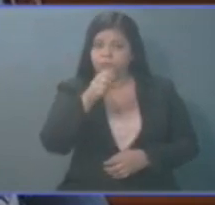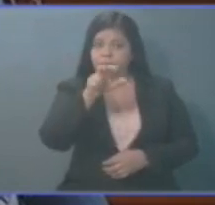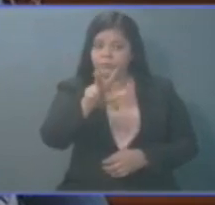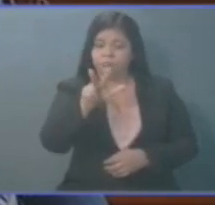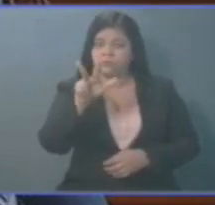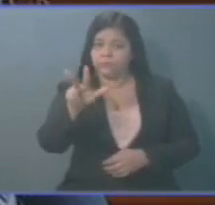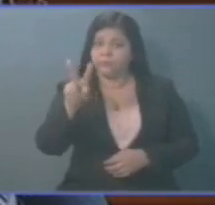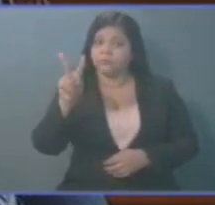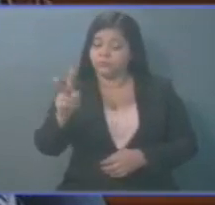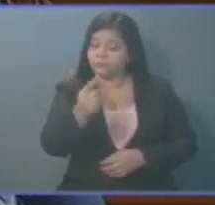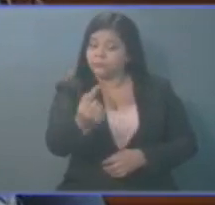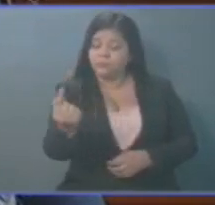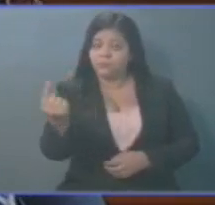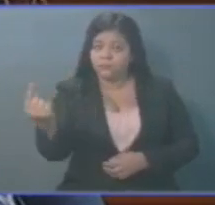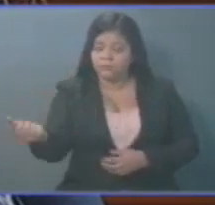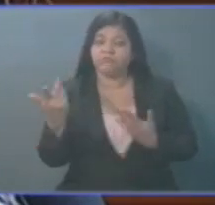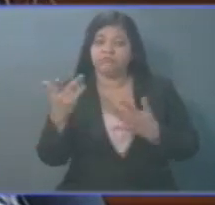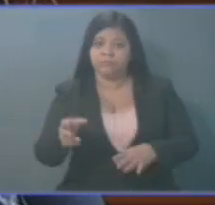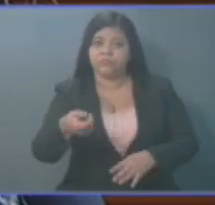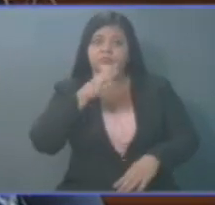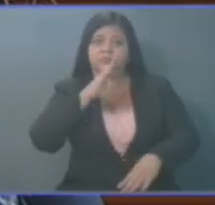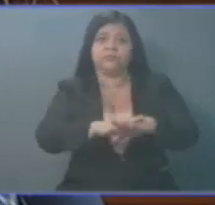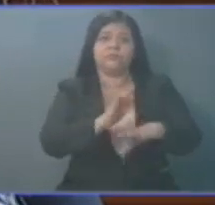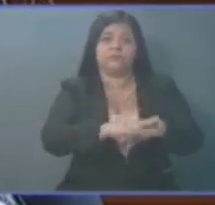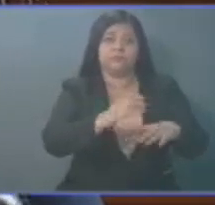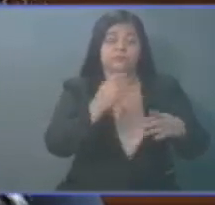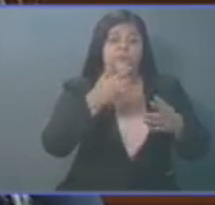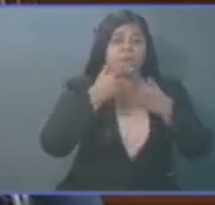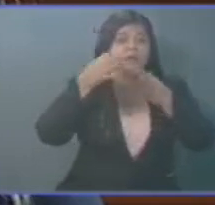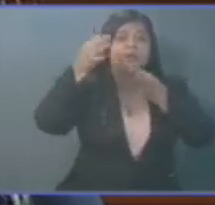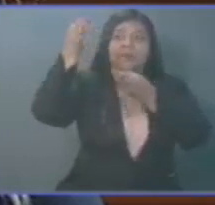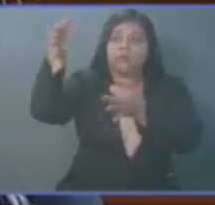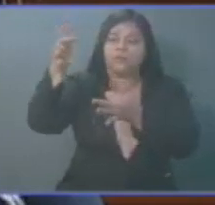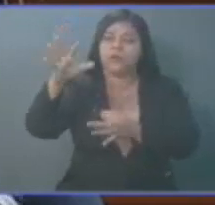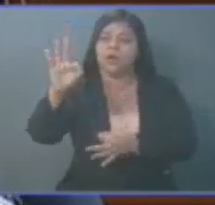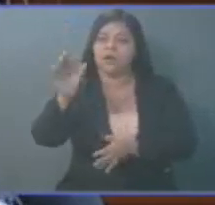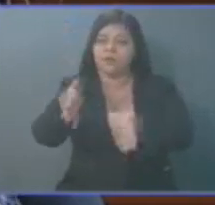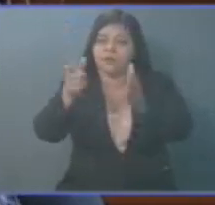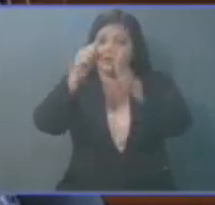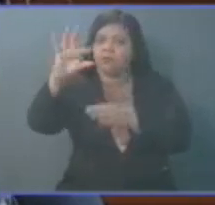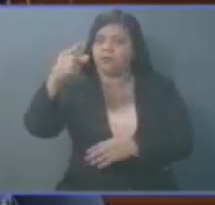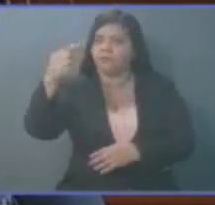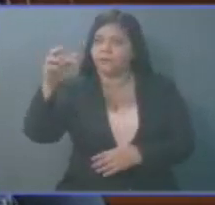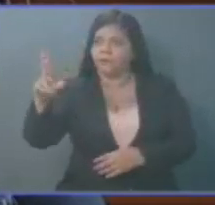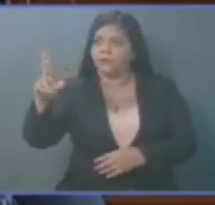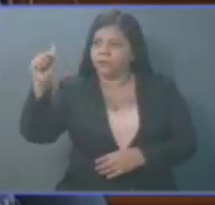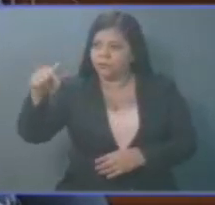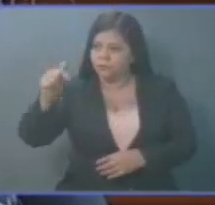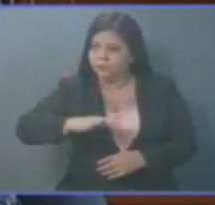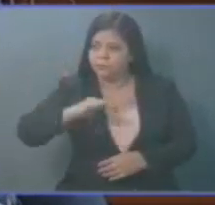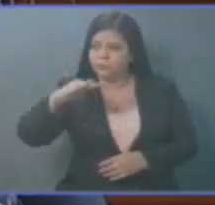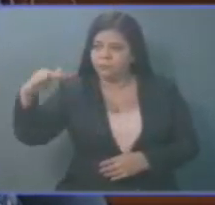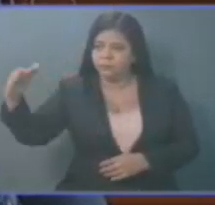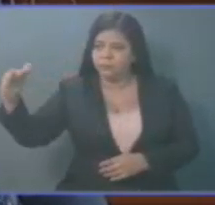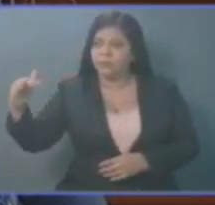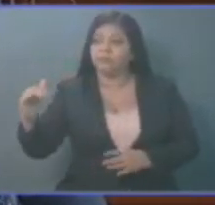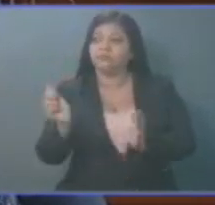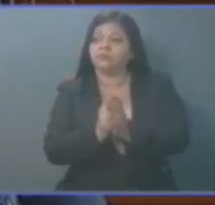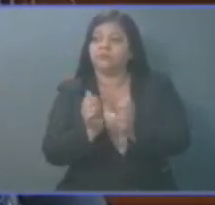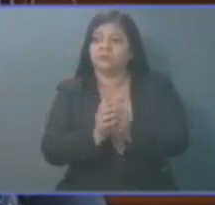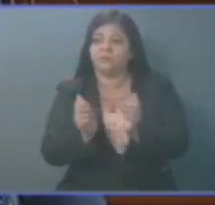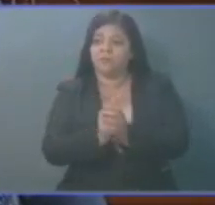2.373 casos han sido reportados a la Fiscalía General de la República de este país de